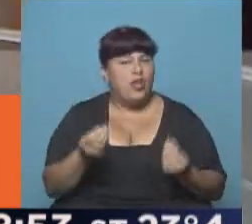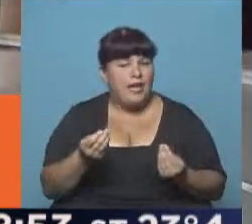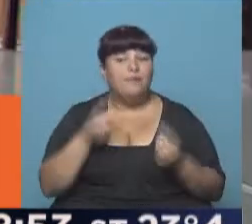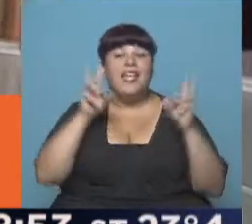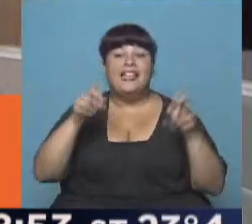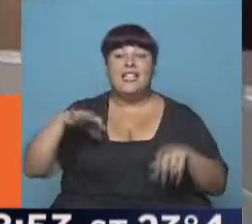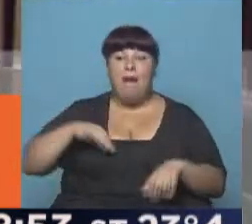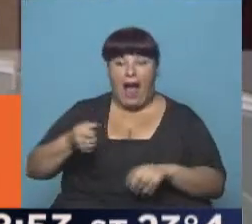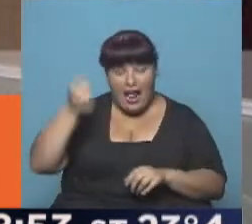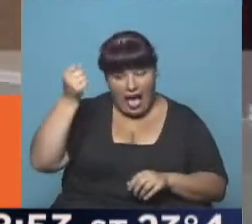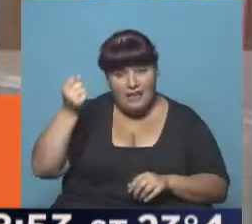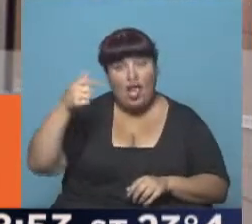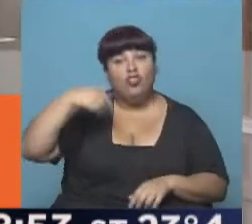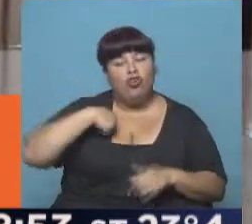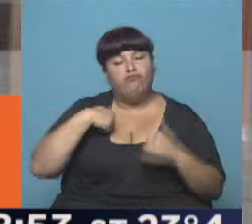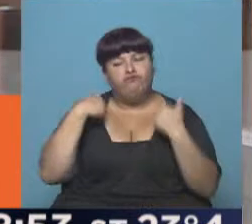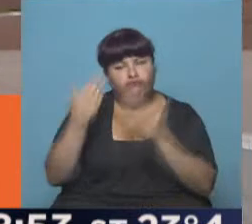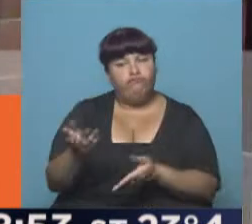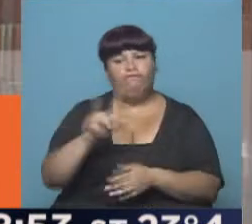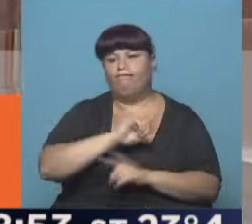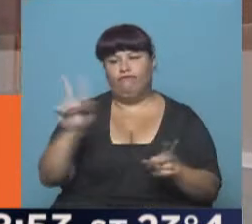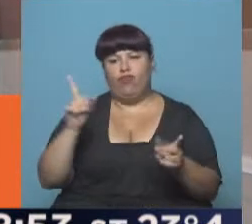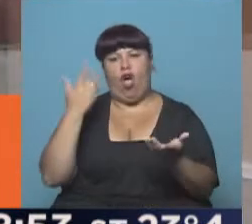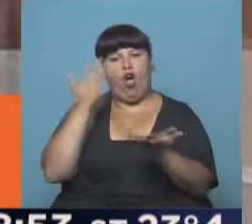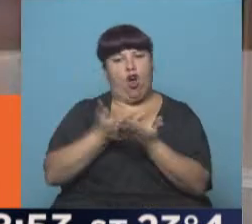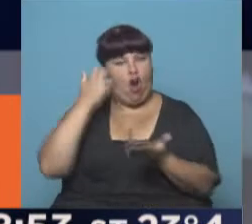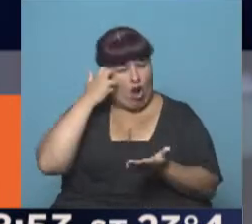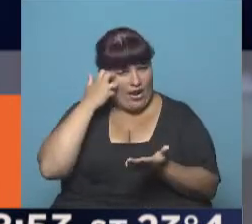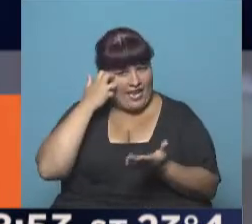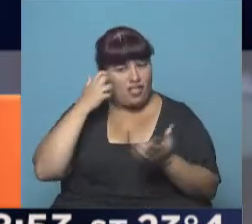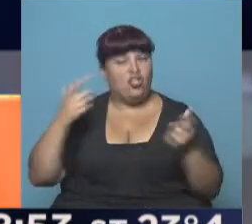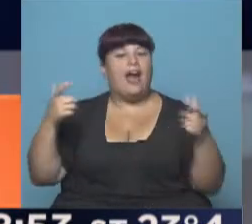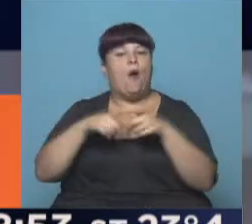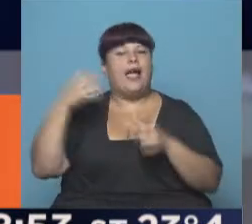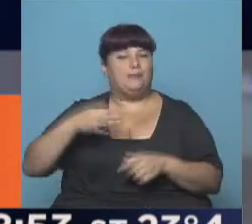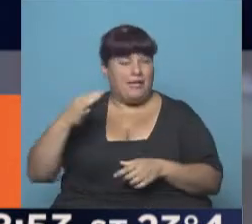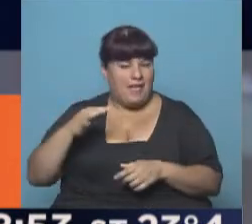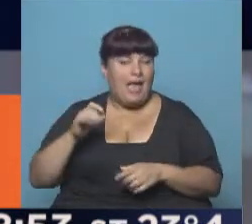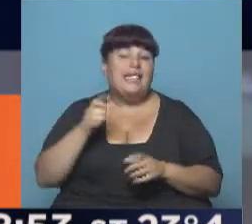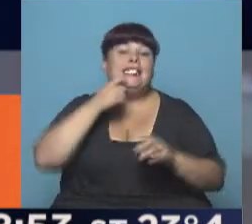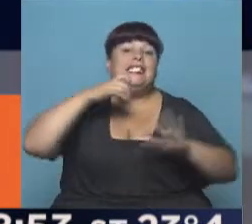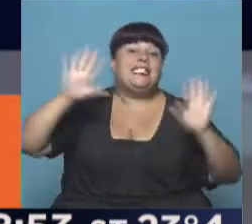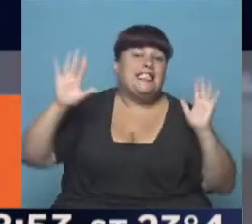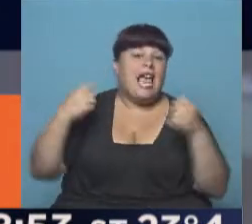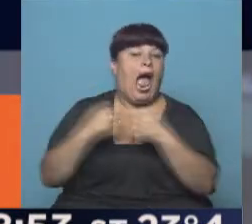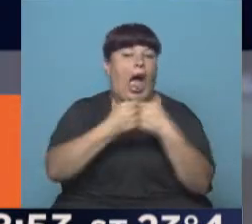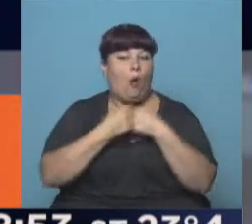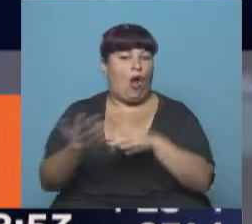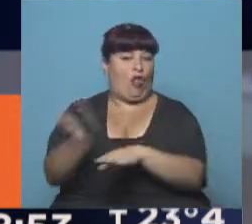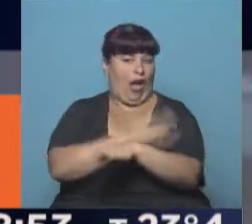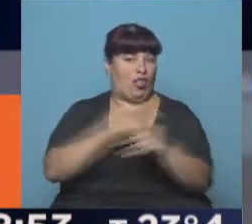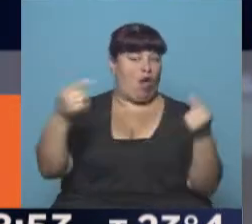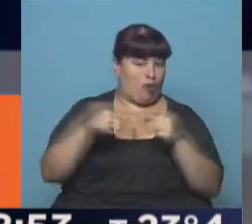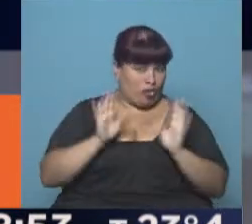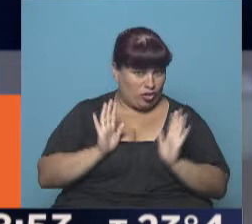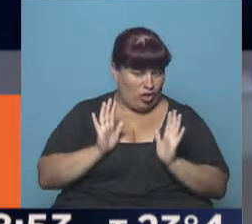tema ganancias, yo era partidario de que no se lo envíe al Congreso en extraordinaria, salvo que hubiese un consenso previo con la